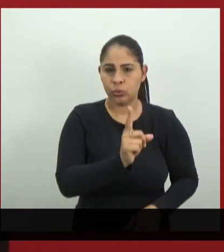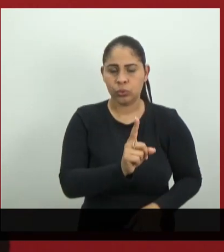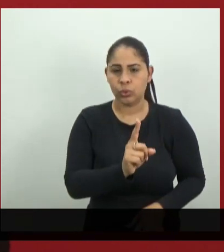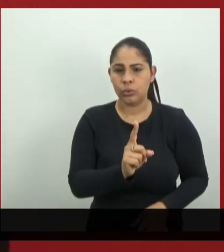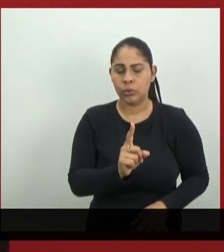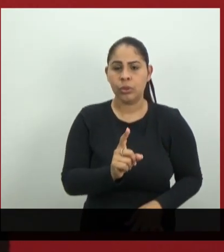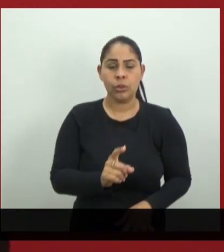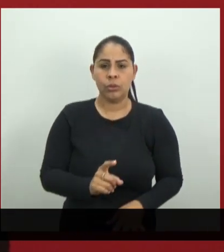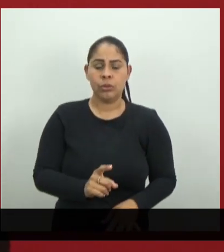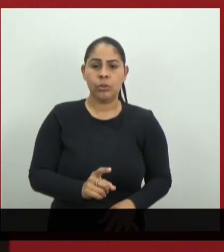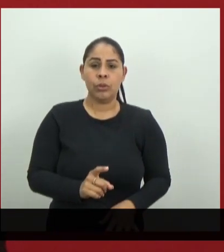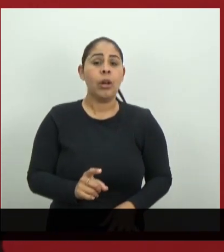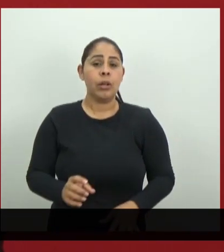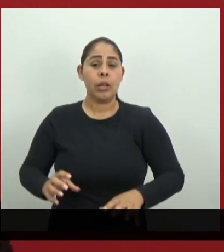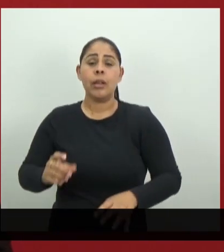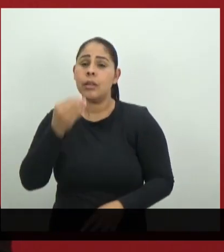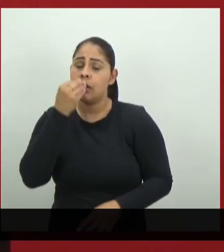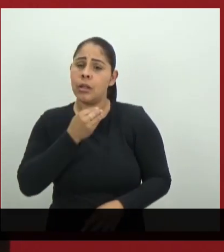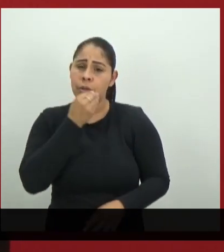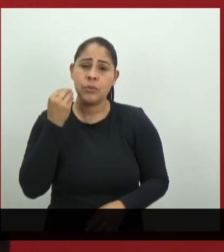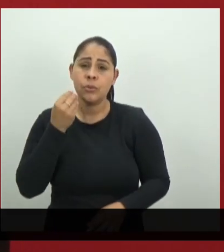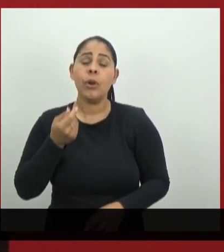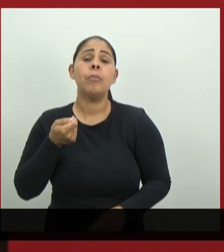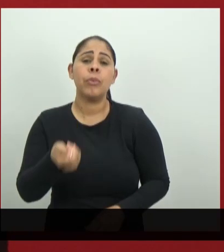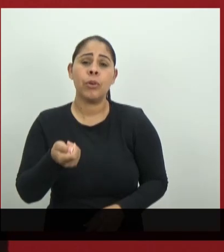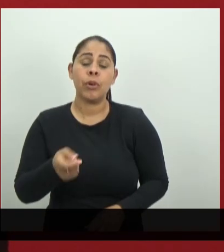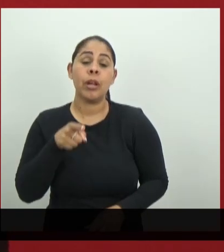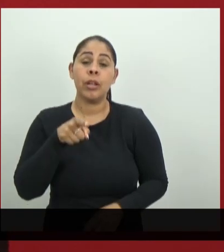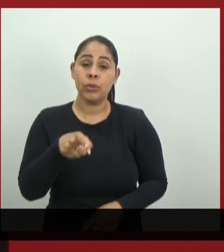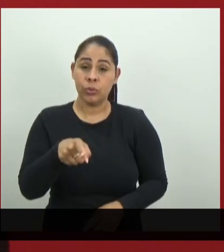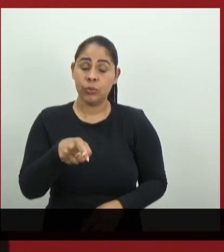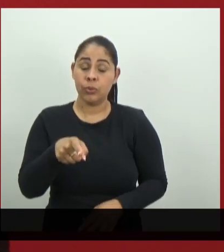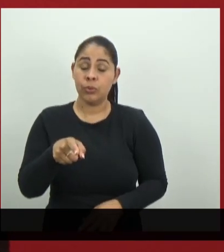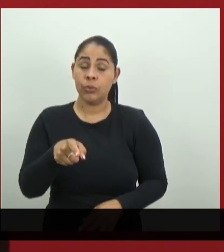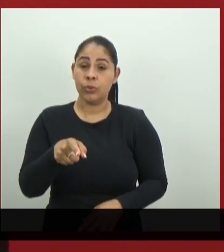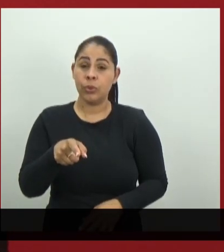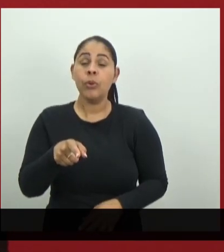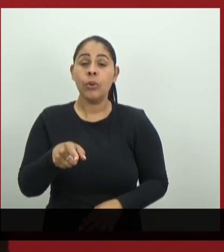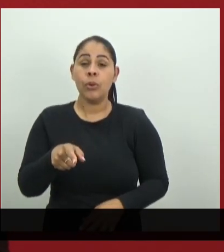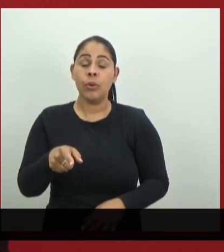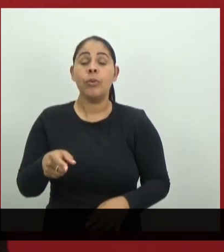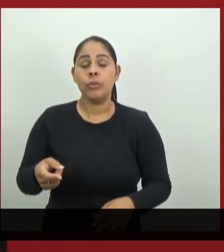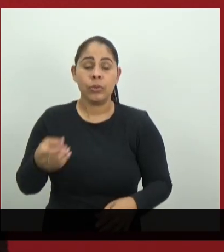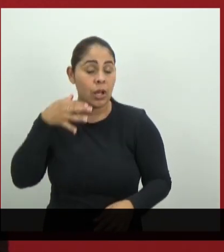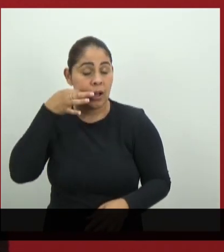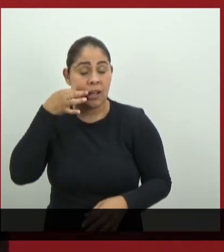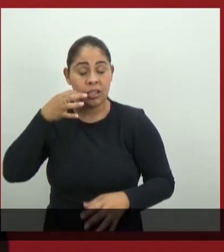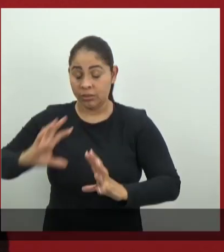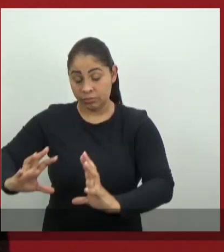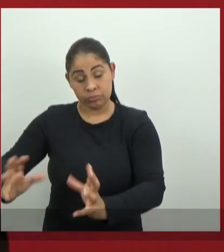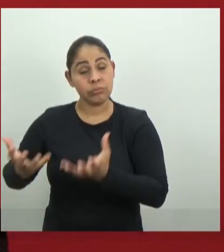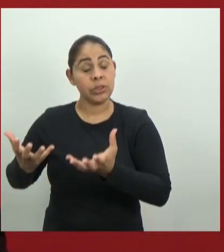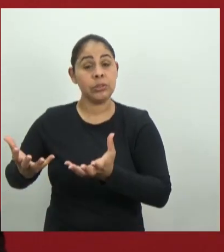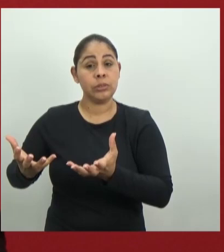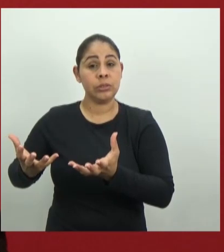¿Sabéis por qué? Porque los demonios son espíritu, son personas, un espíritu, pero sin cuerpo.